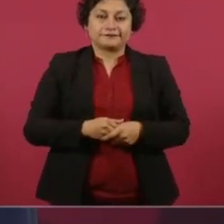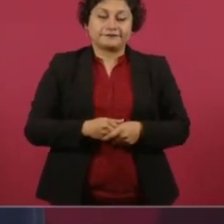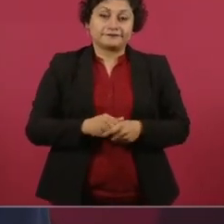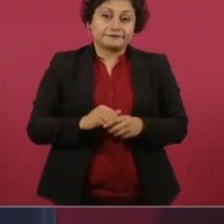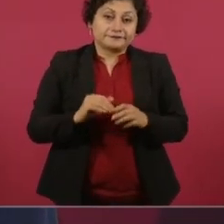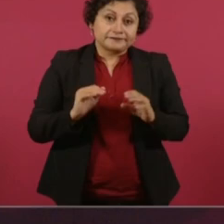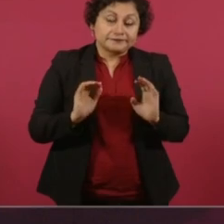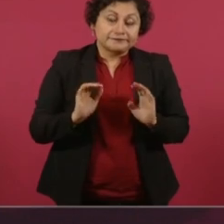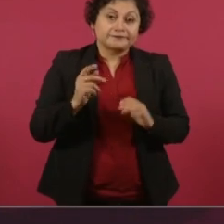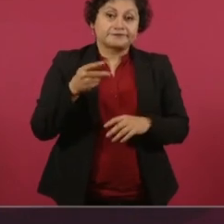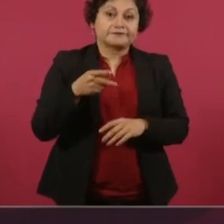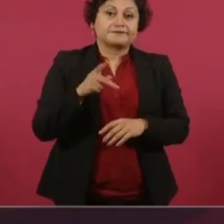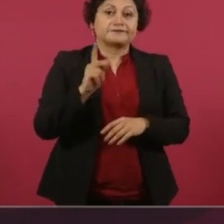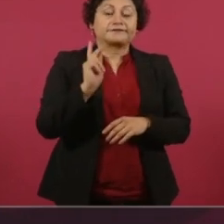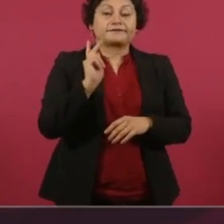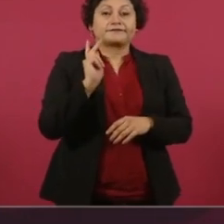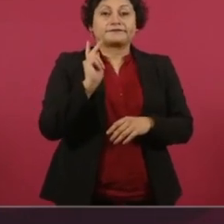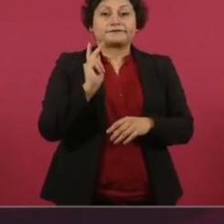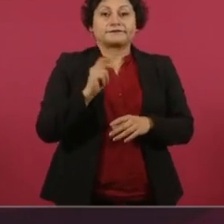es una